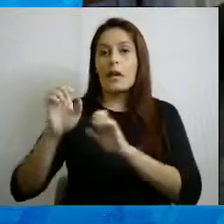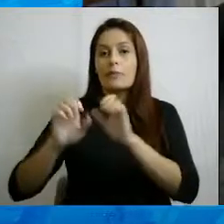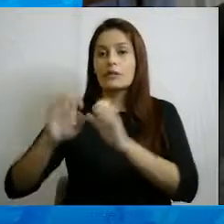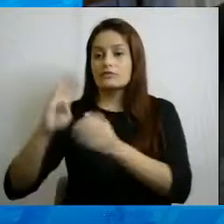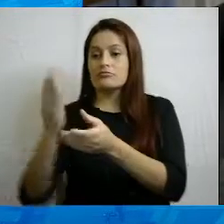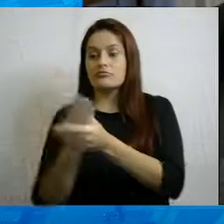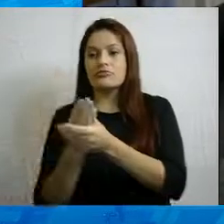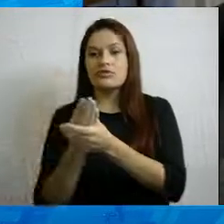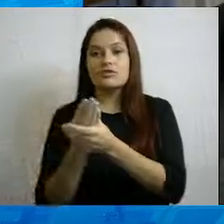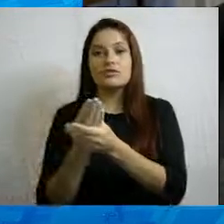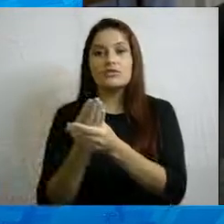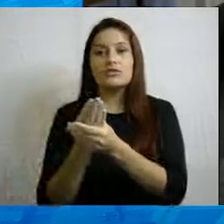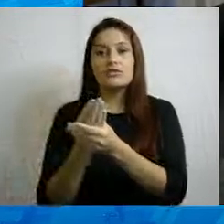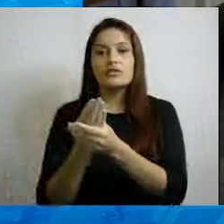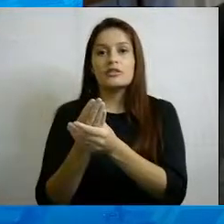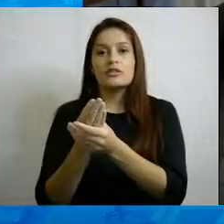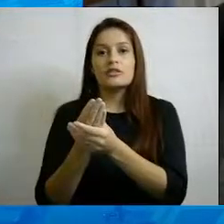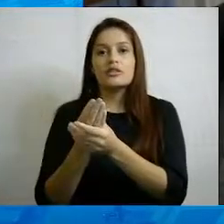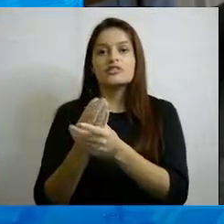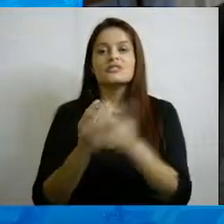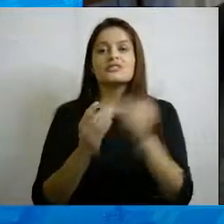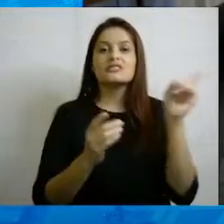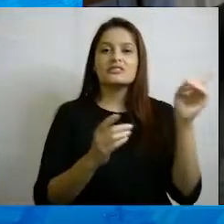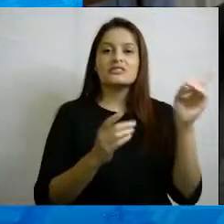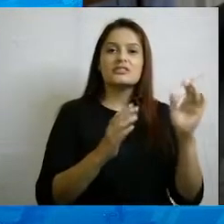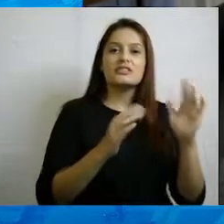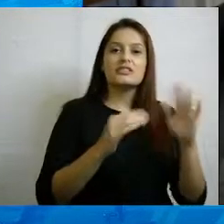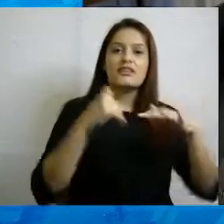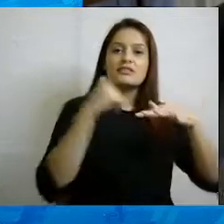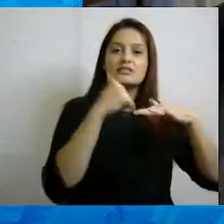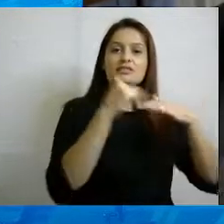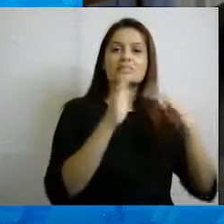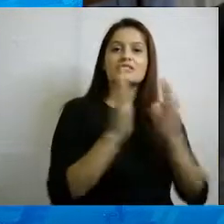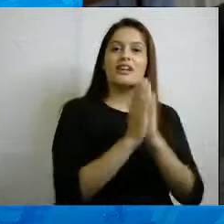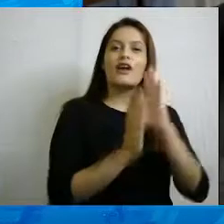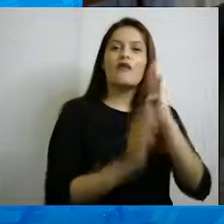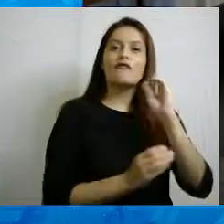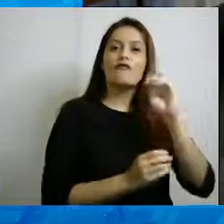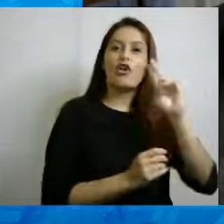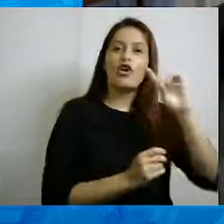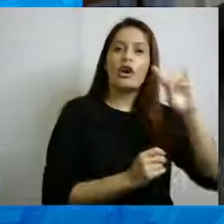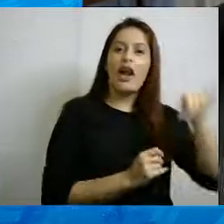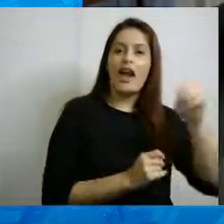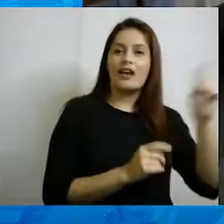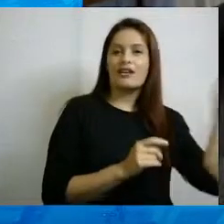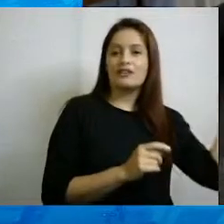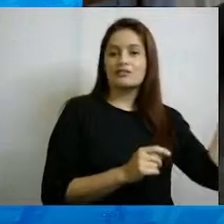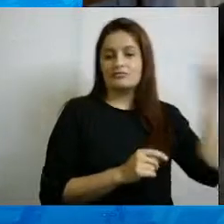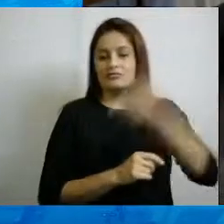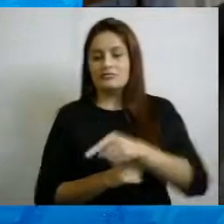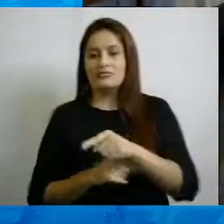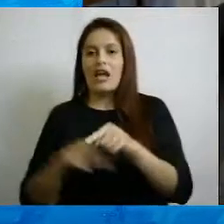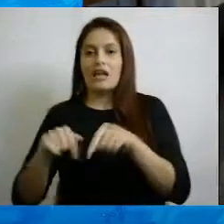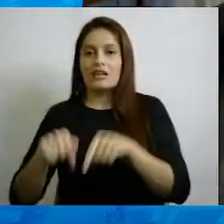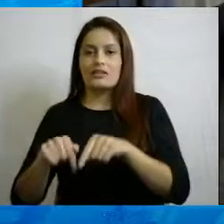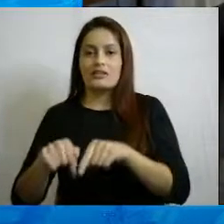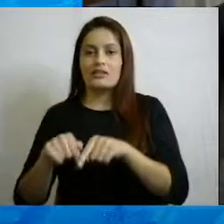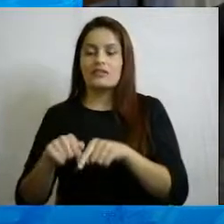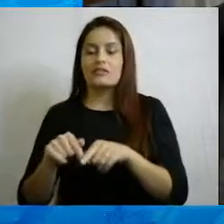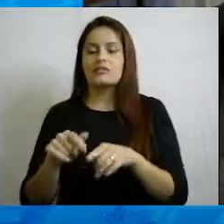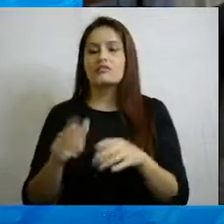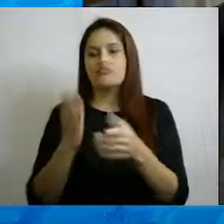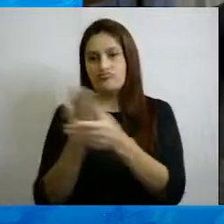documentos desde el terminal San Borja, ¿cierto?, de la baja del uso de la losa, etcétera. Eso